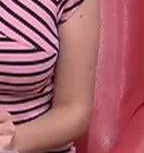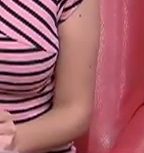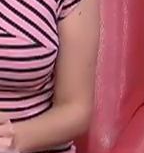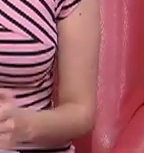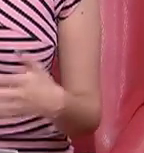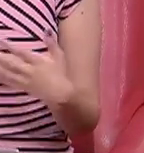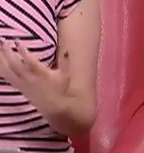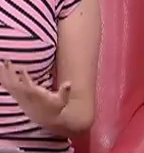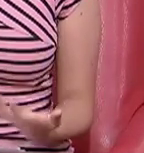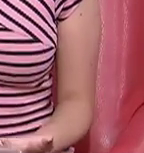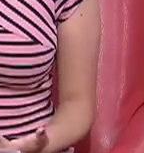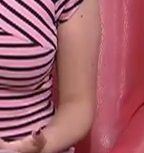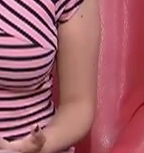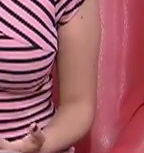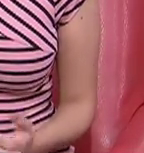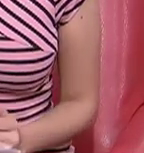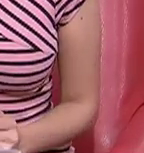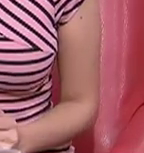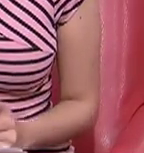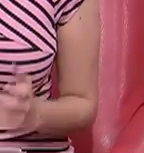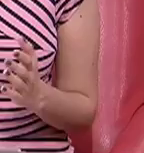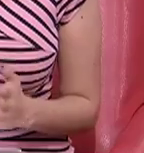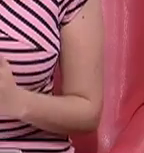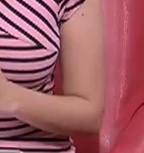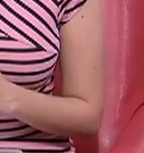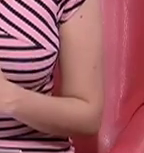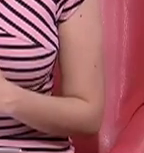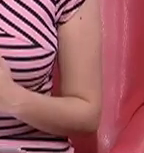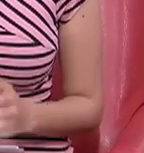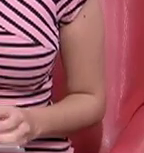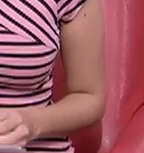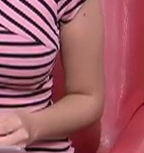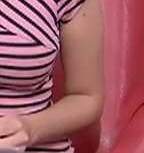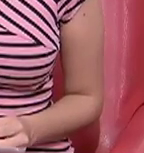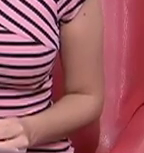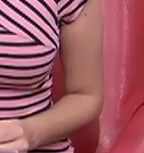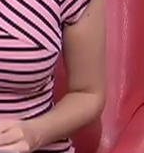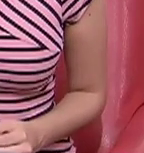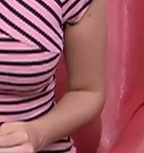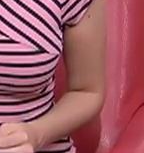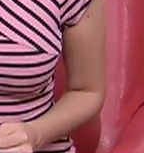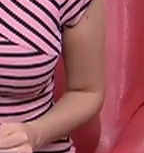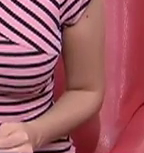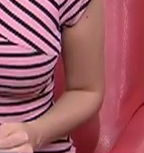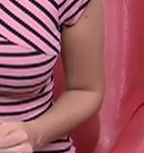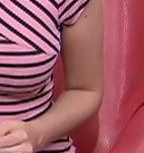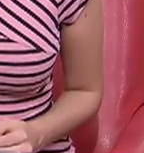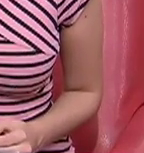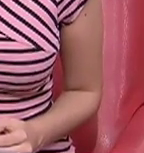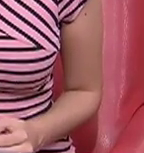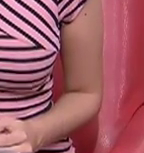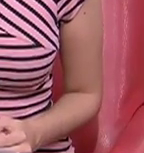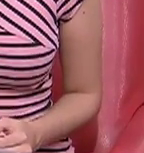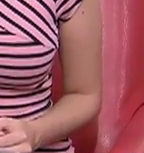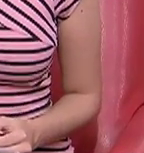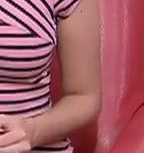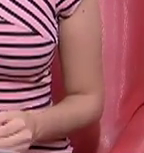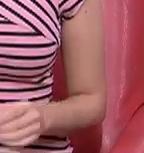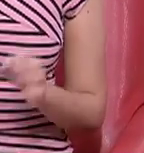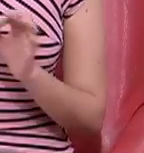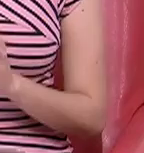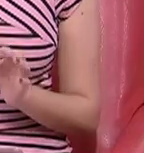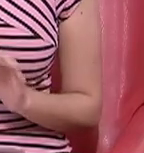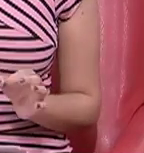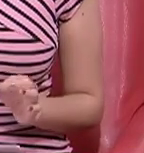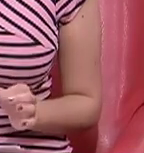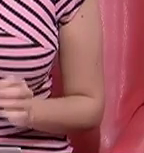la NASA, se debe al periodo de tiempo necesario para evaluar y poner a prueba el observatorio, cuyo sistema de hardware ya ha sido construido. Pero